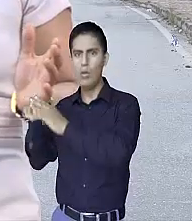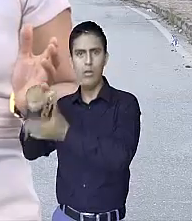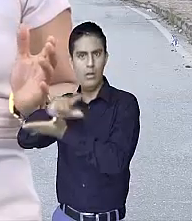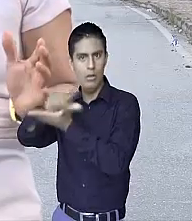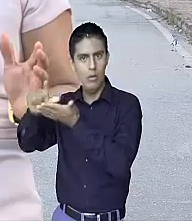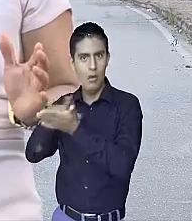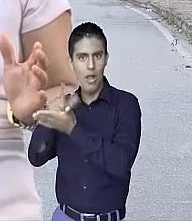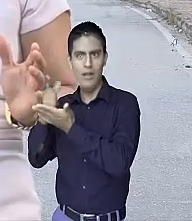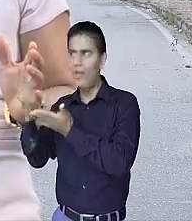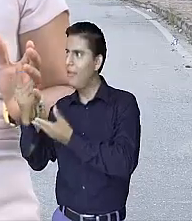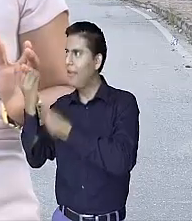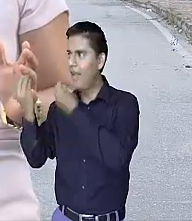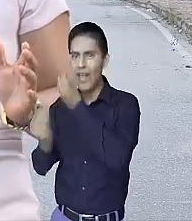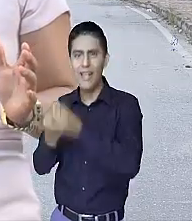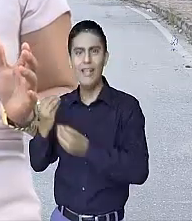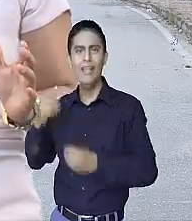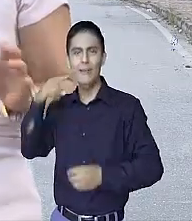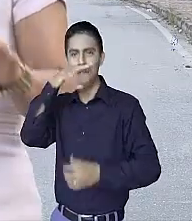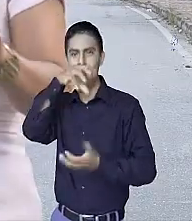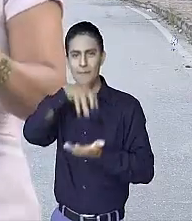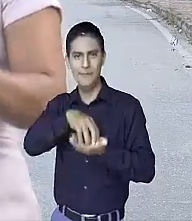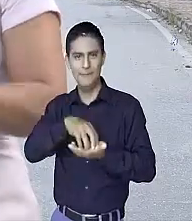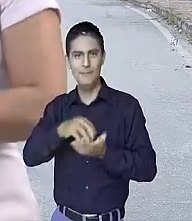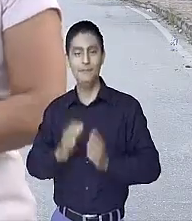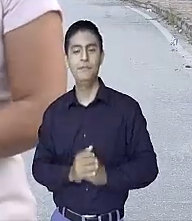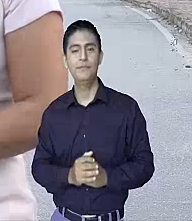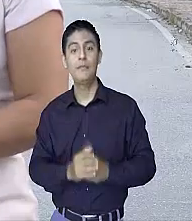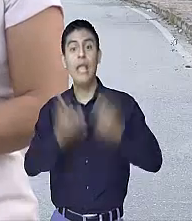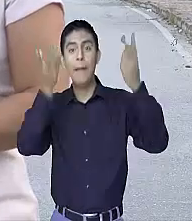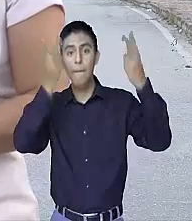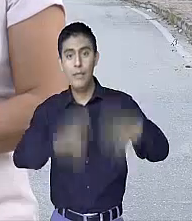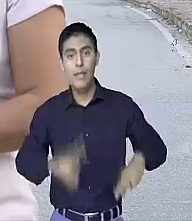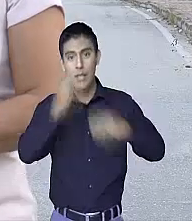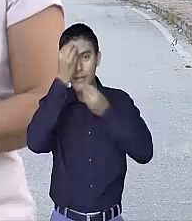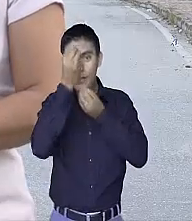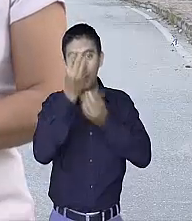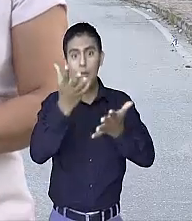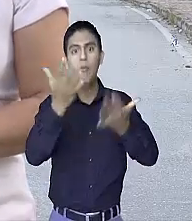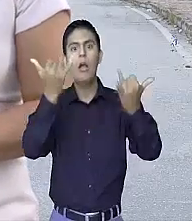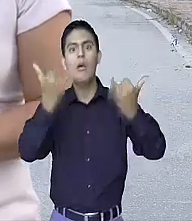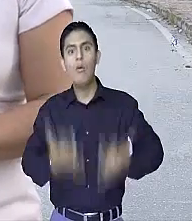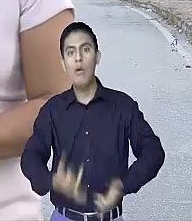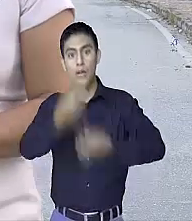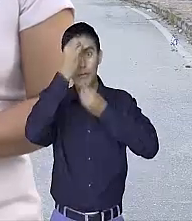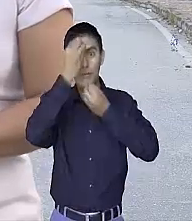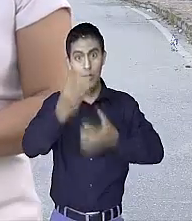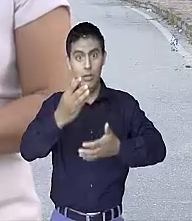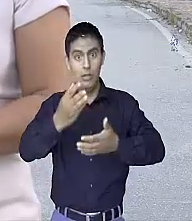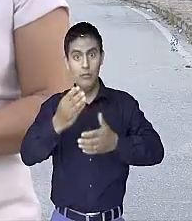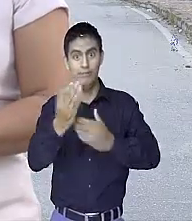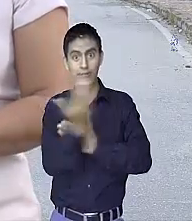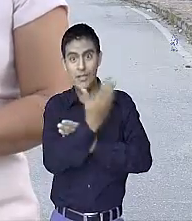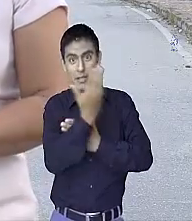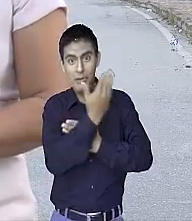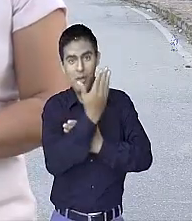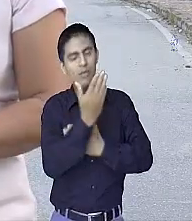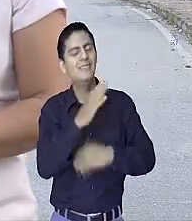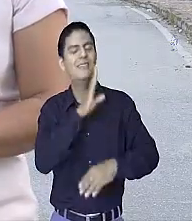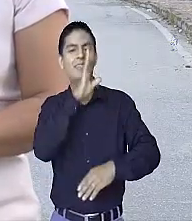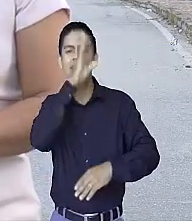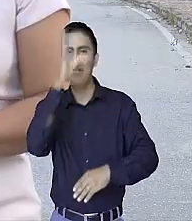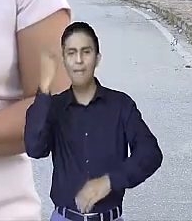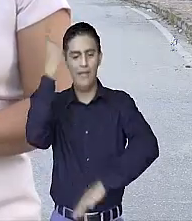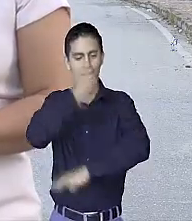Lago Agrio, provincia de Sucumbíos. Les informamos también que este informativo llega a ustedes todos los